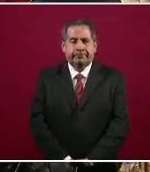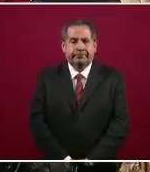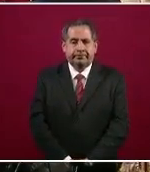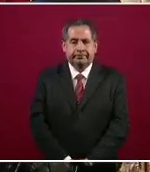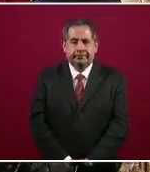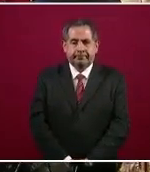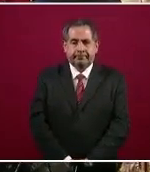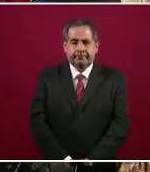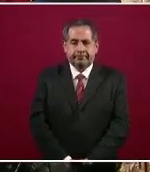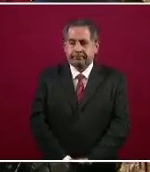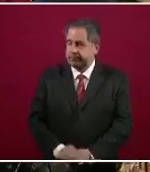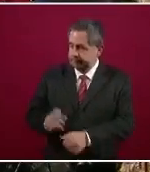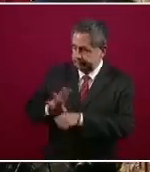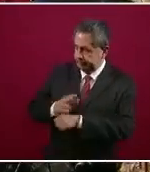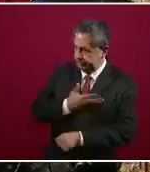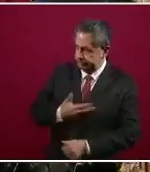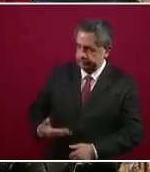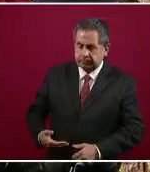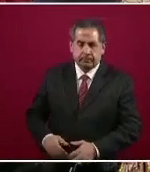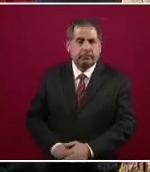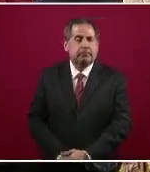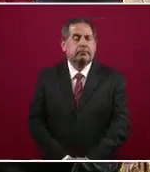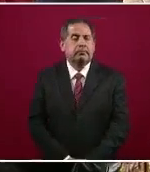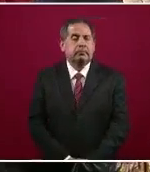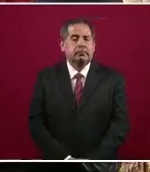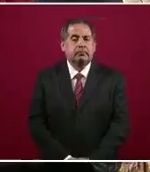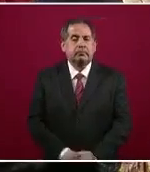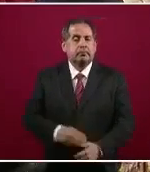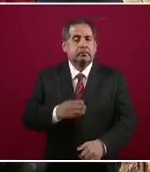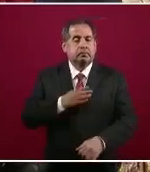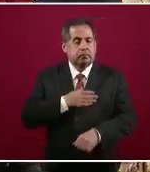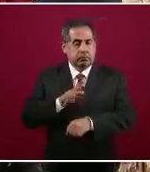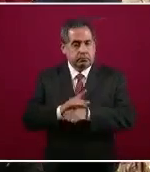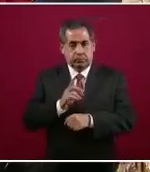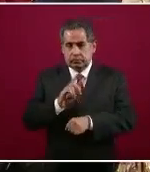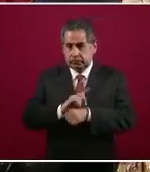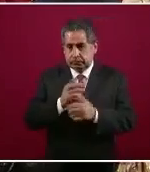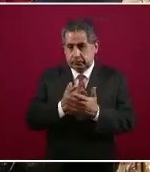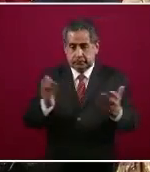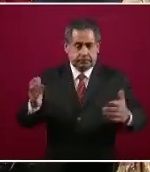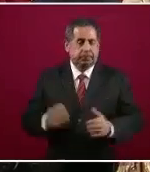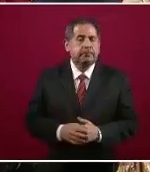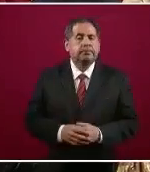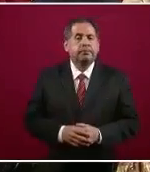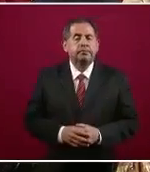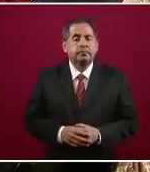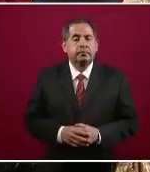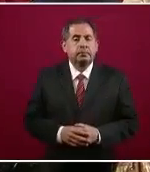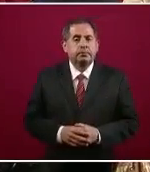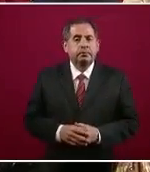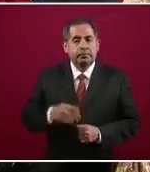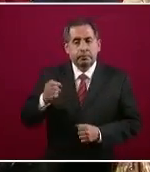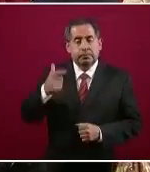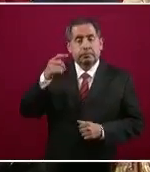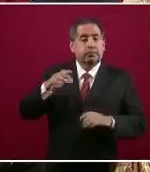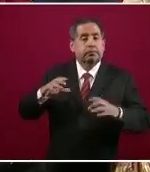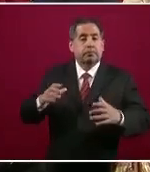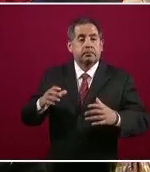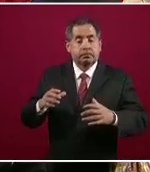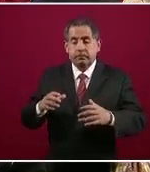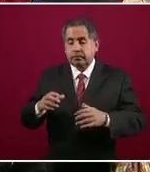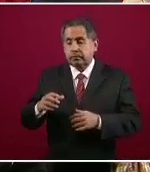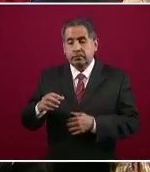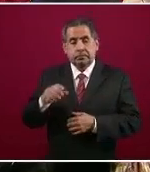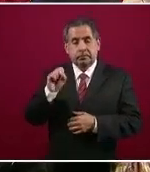Permiso, presidente. Bueno, muy buenos días a todos. Primero comentar que el Sistema Nacional de